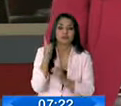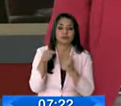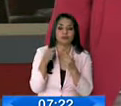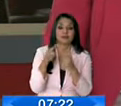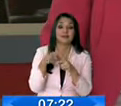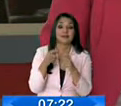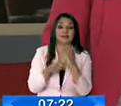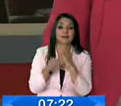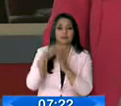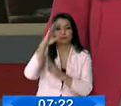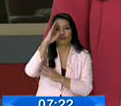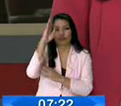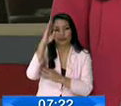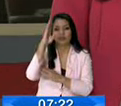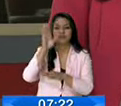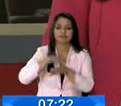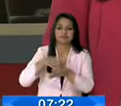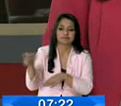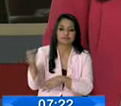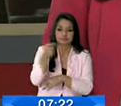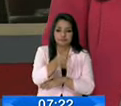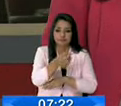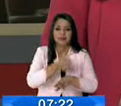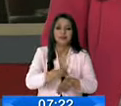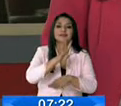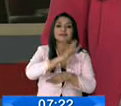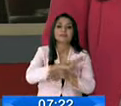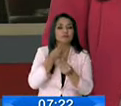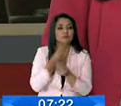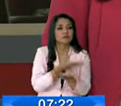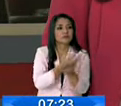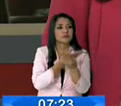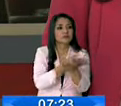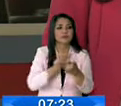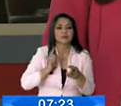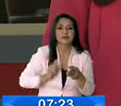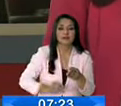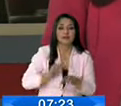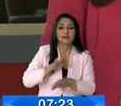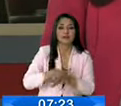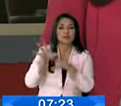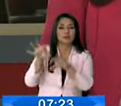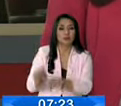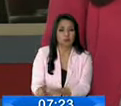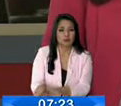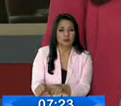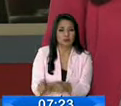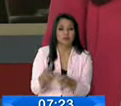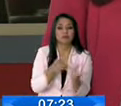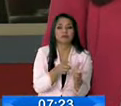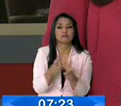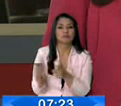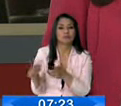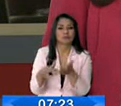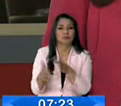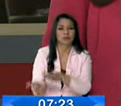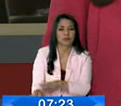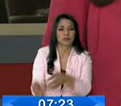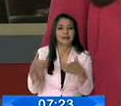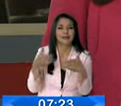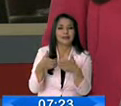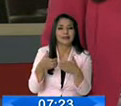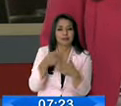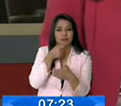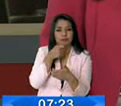del Interior, que fueron convocados a la Asamblea para entregar información sobre el secuestro y posterior asesinato del equipo periodístico de Diario El